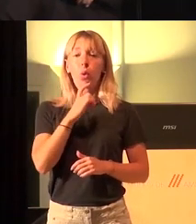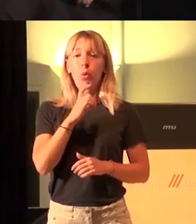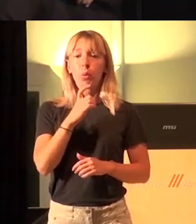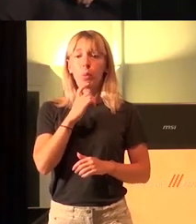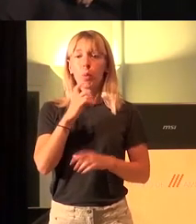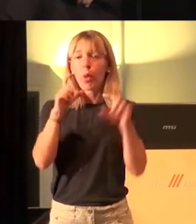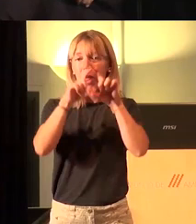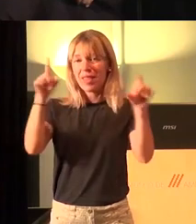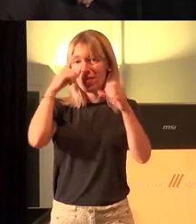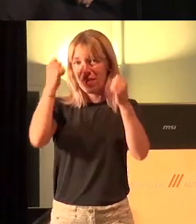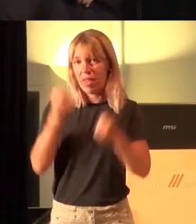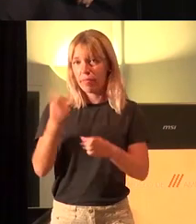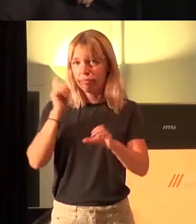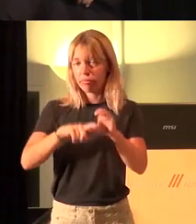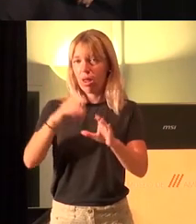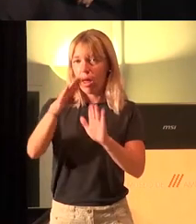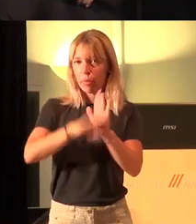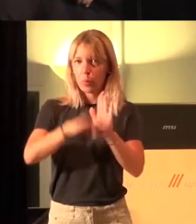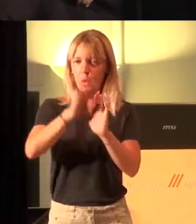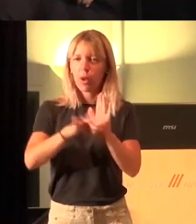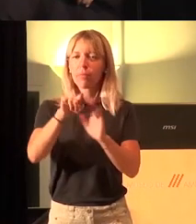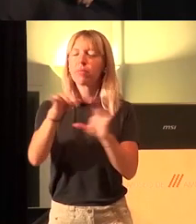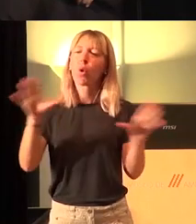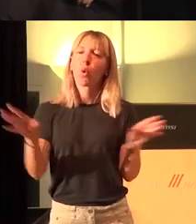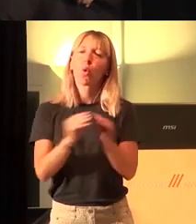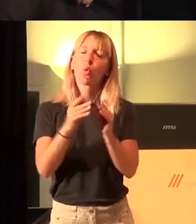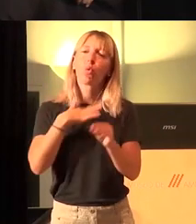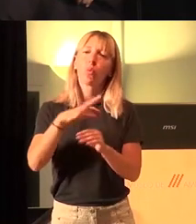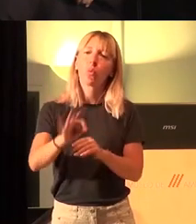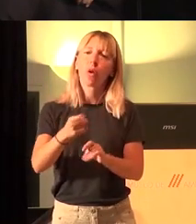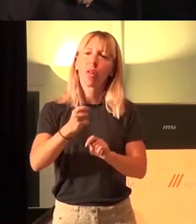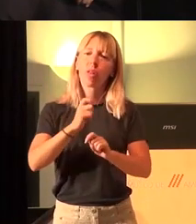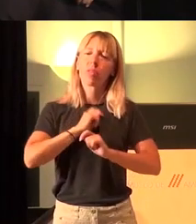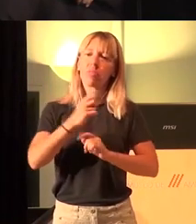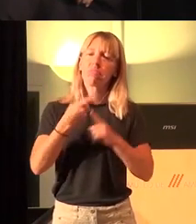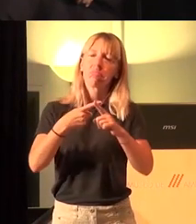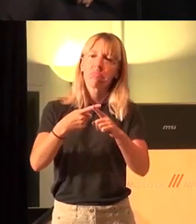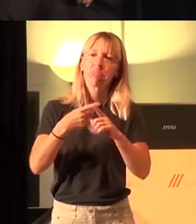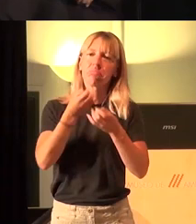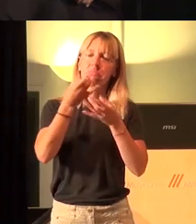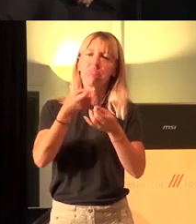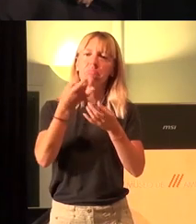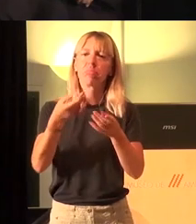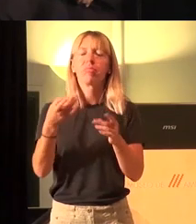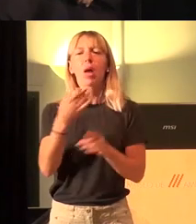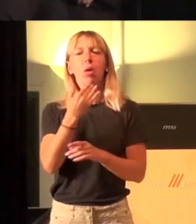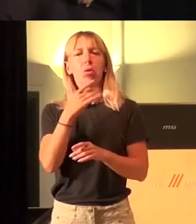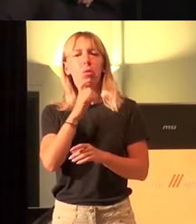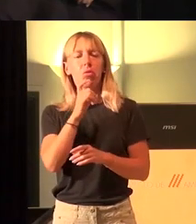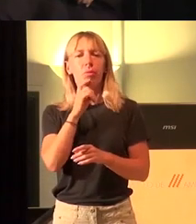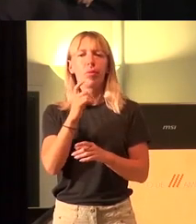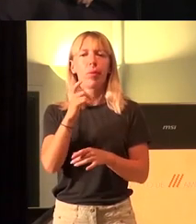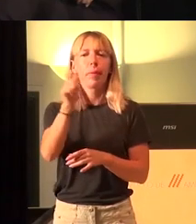Como entidad que os adheristeis al programa, ¿qué conclusiones nos puedes compartir de cómo la presencia